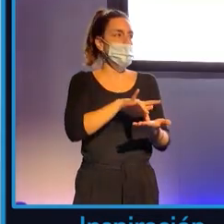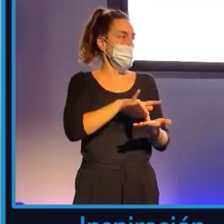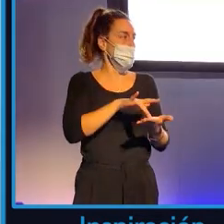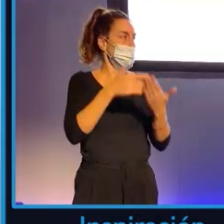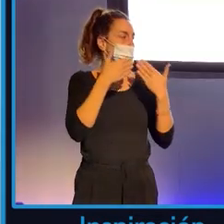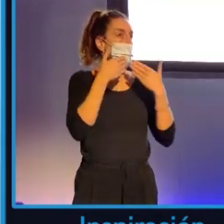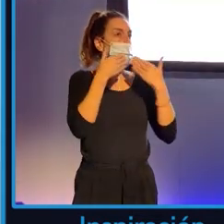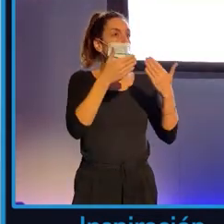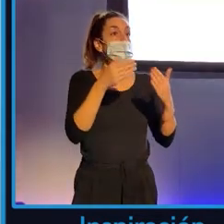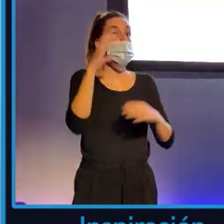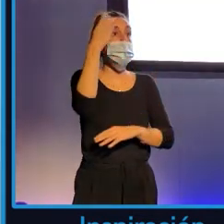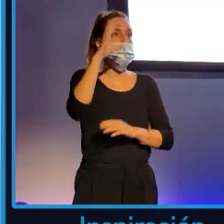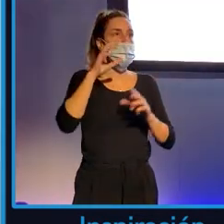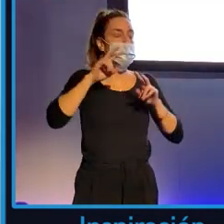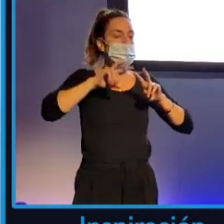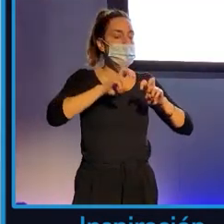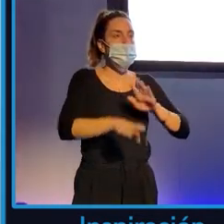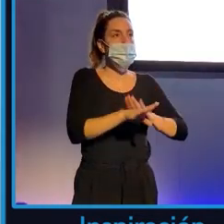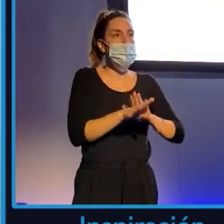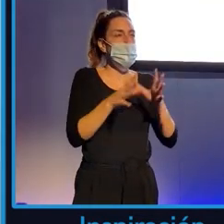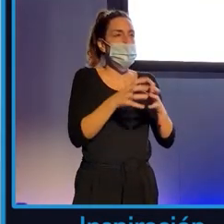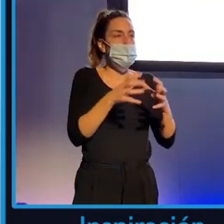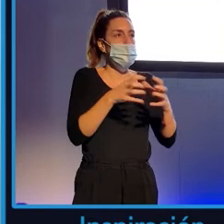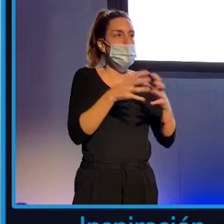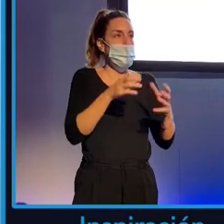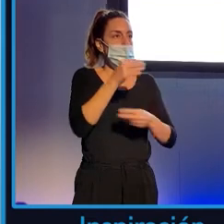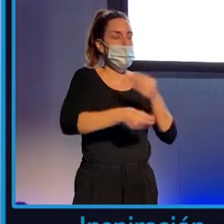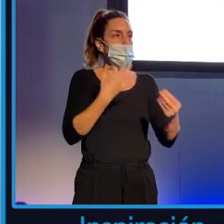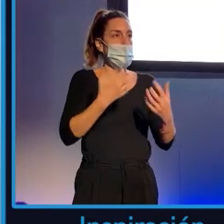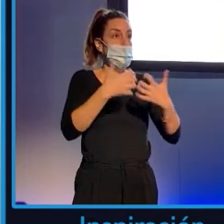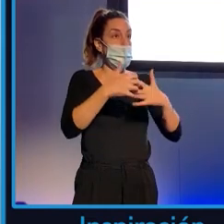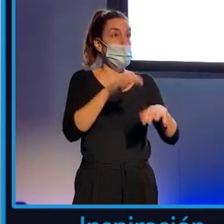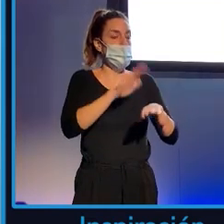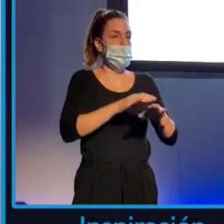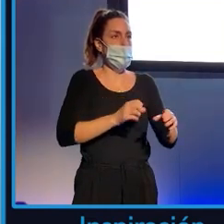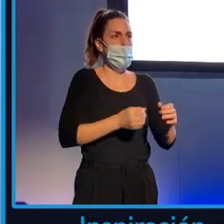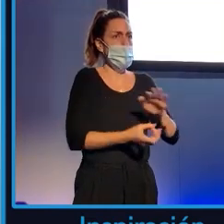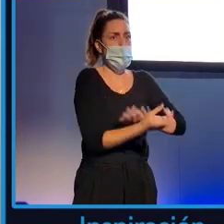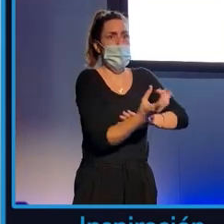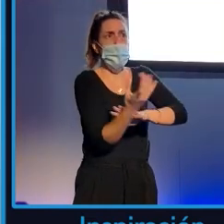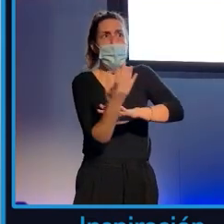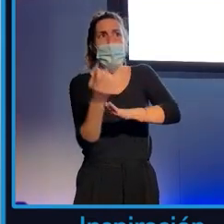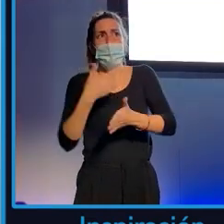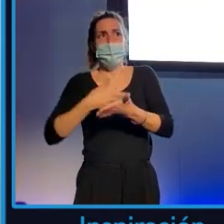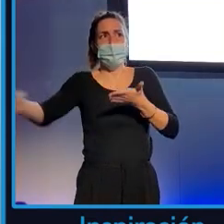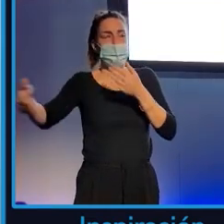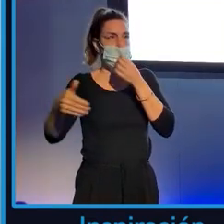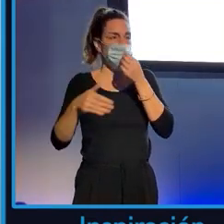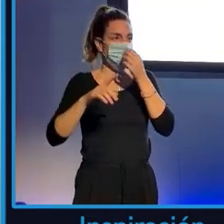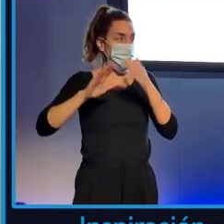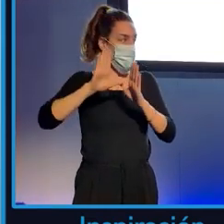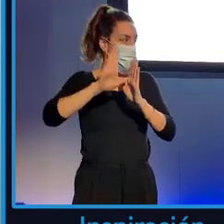imparable de la ciencia conseguimos optimizar la fabricación para producir en masa y más tarde los descubrimientos de la